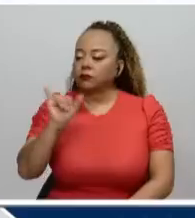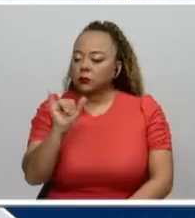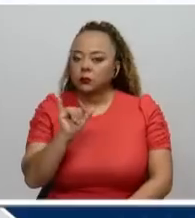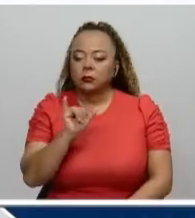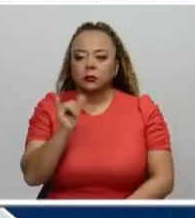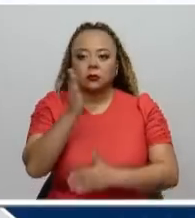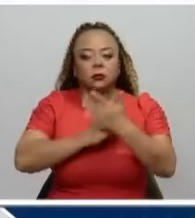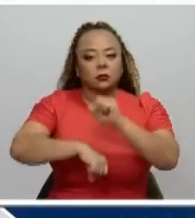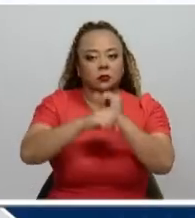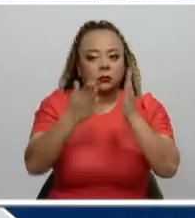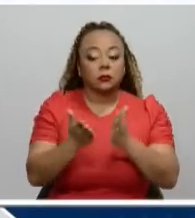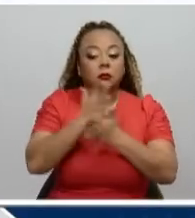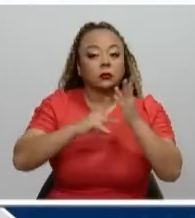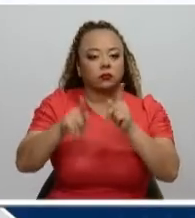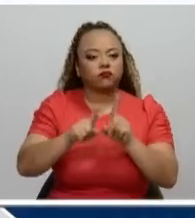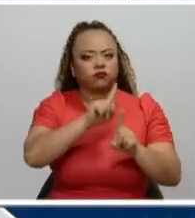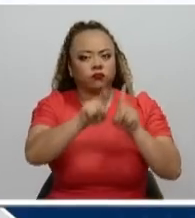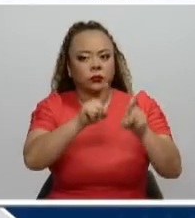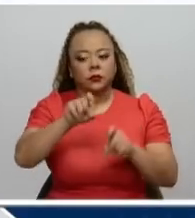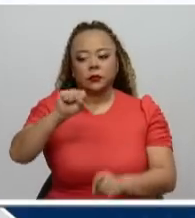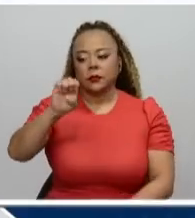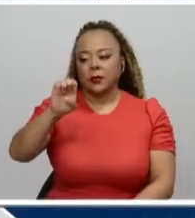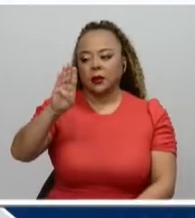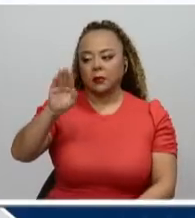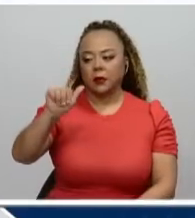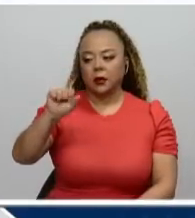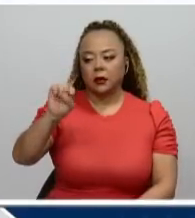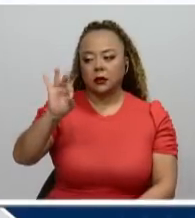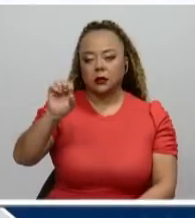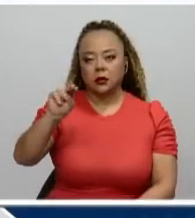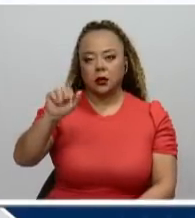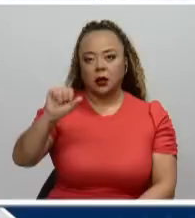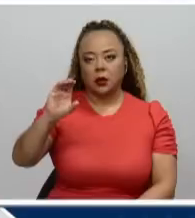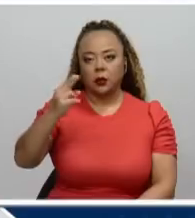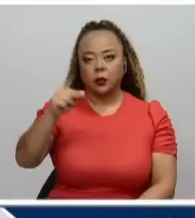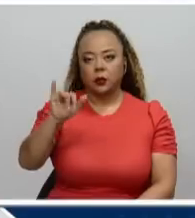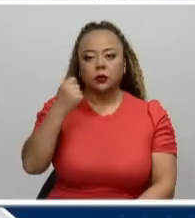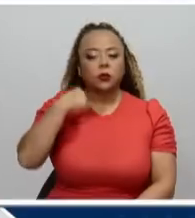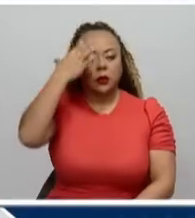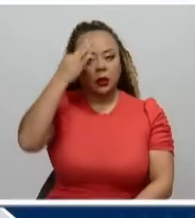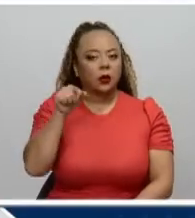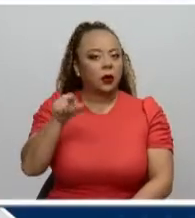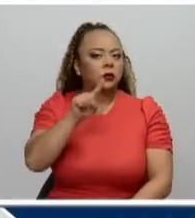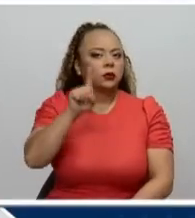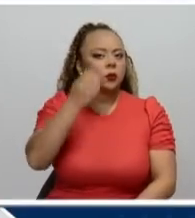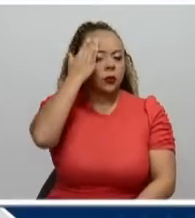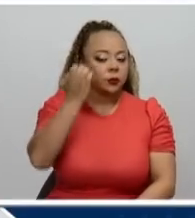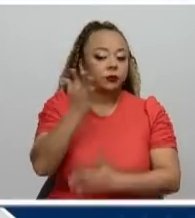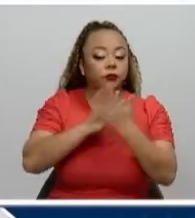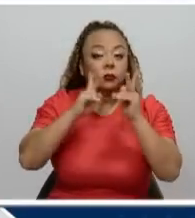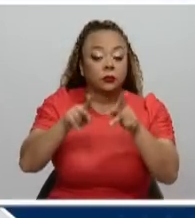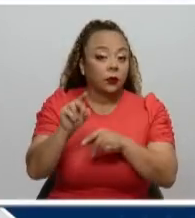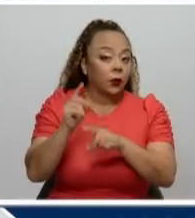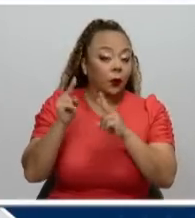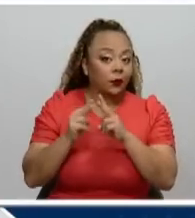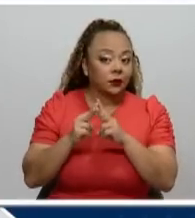bien alguna gente cuestionaba mucho lo de Sebastián Acuña Yo creo que el cuestionamiento Sebastián acuñaba va mucho porque alguna gente no